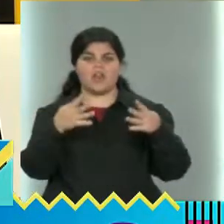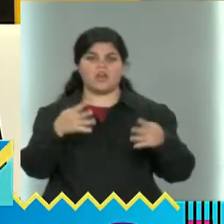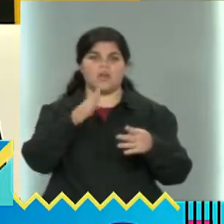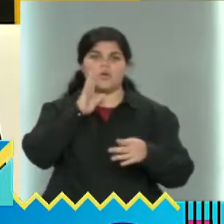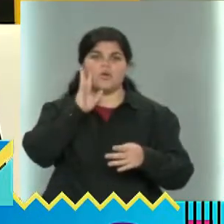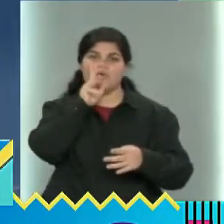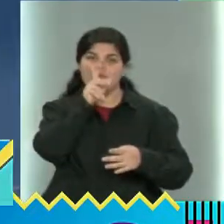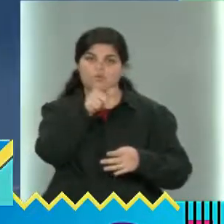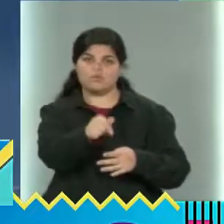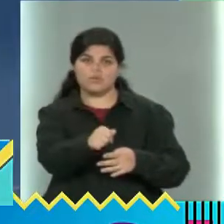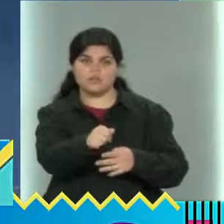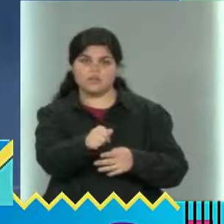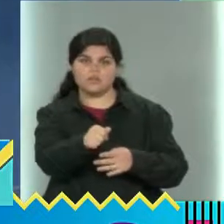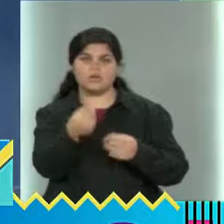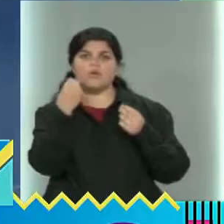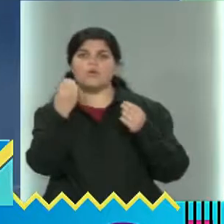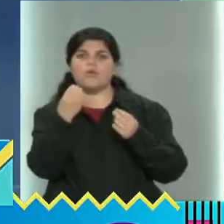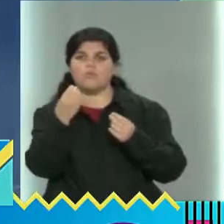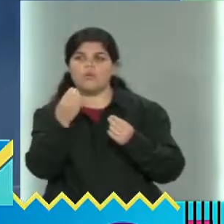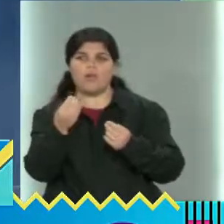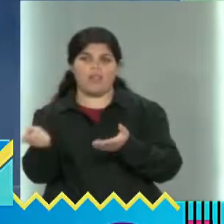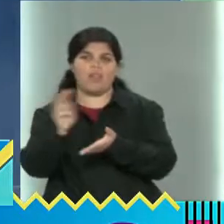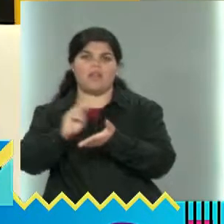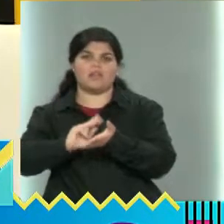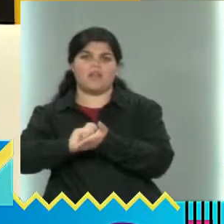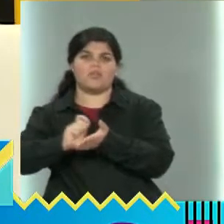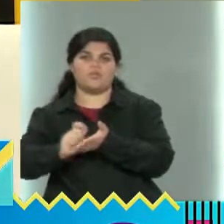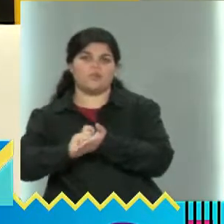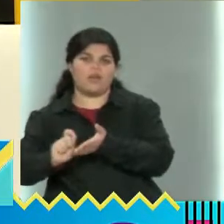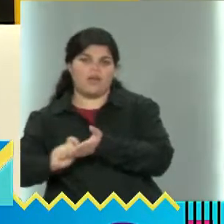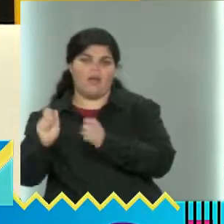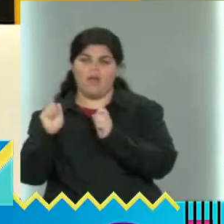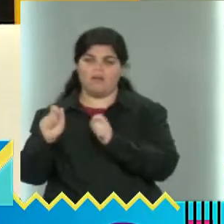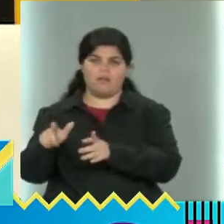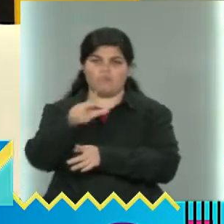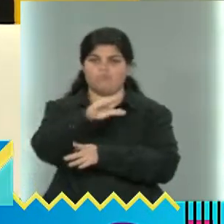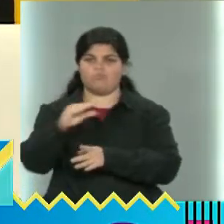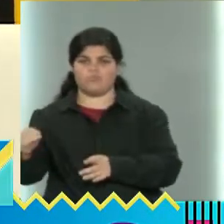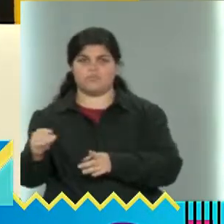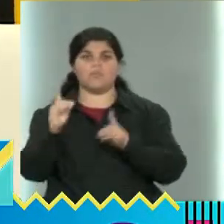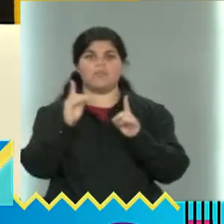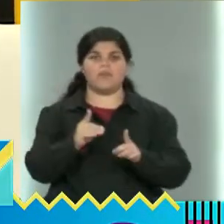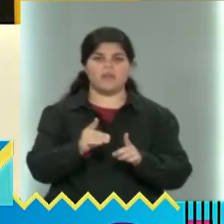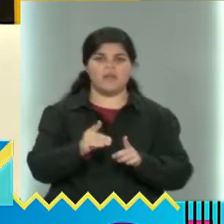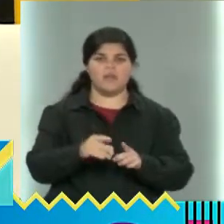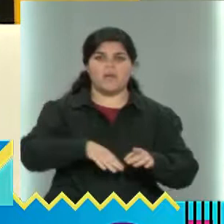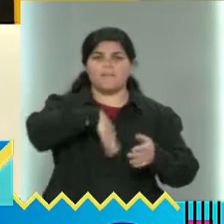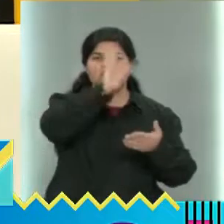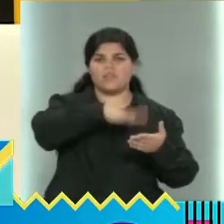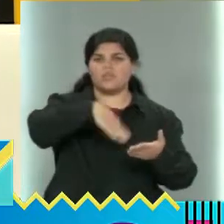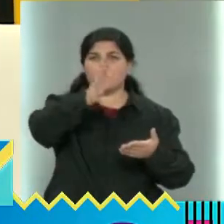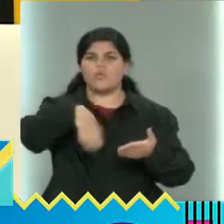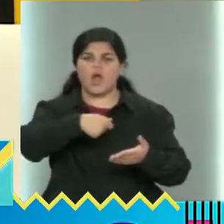obra literaria. ¿Cuántas pinturas guardan en la memoria personajes hechos en la historia? Entonces, esto